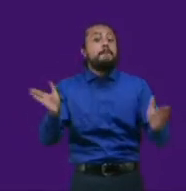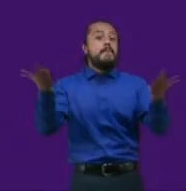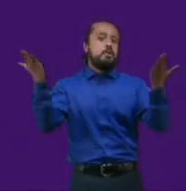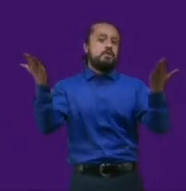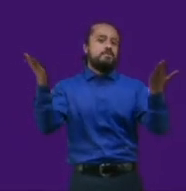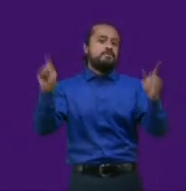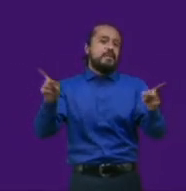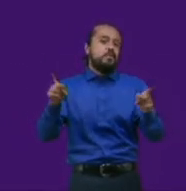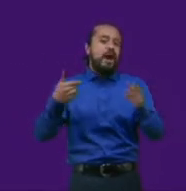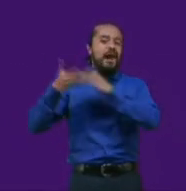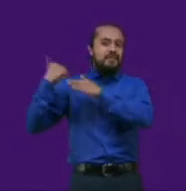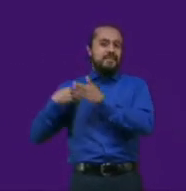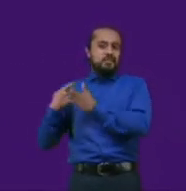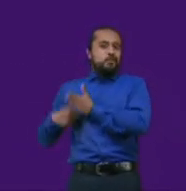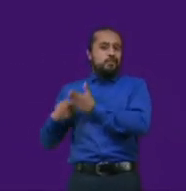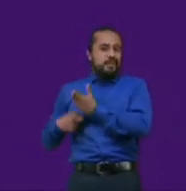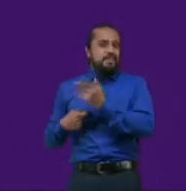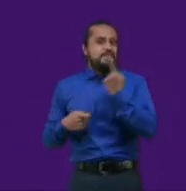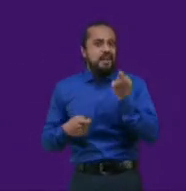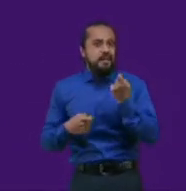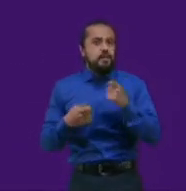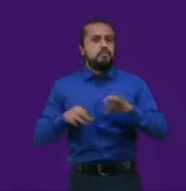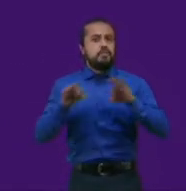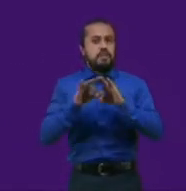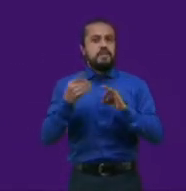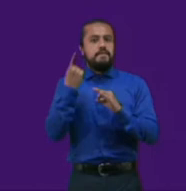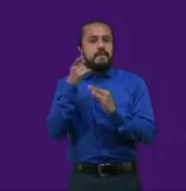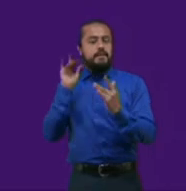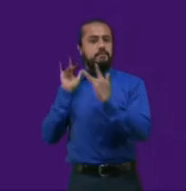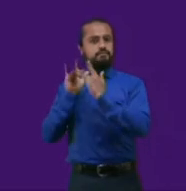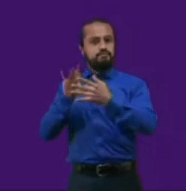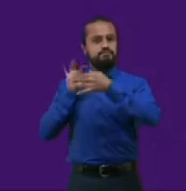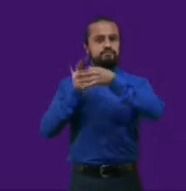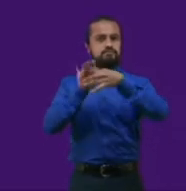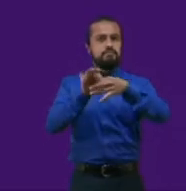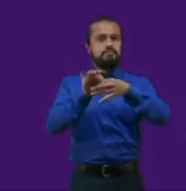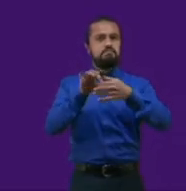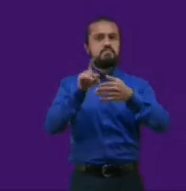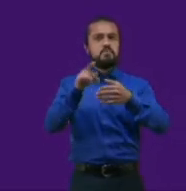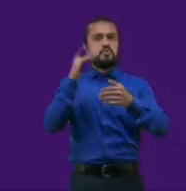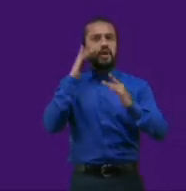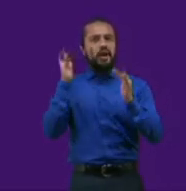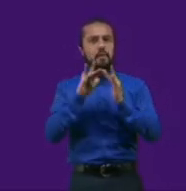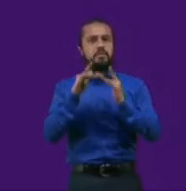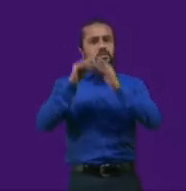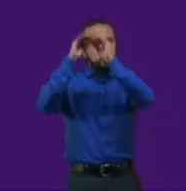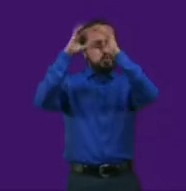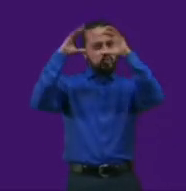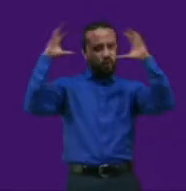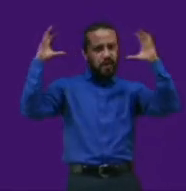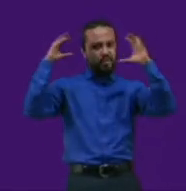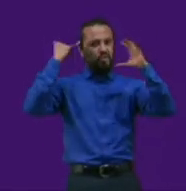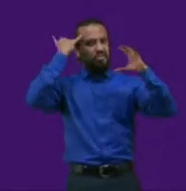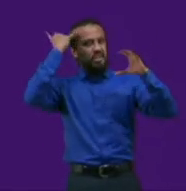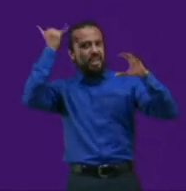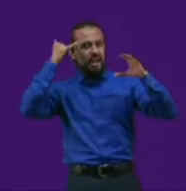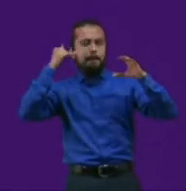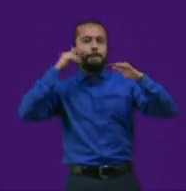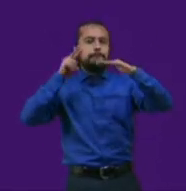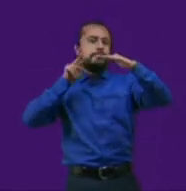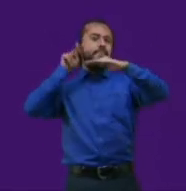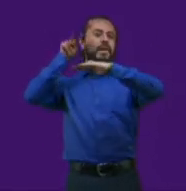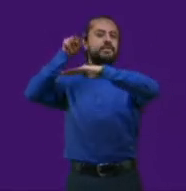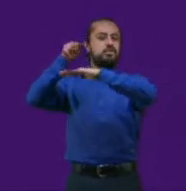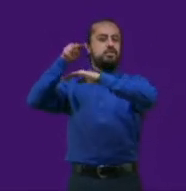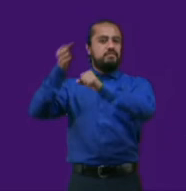más grande. Entonces yo creo que uno tiene que ser coherente un poco en ese sueño y digamos que en esa visión de negocio que